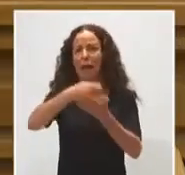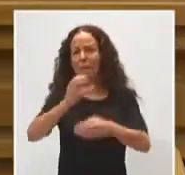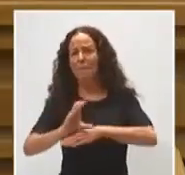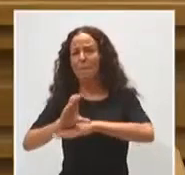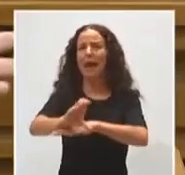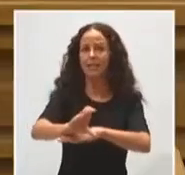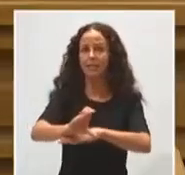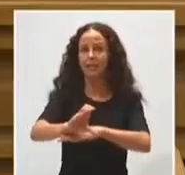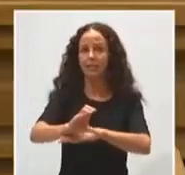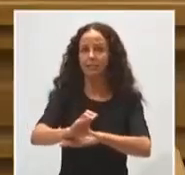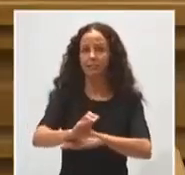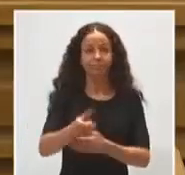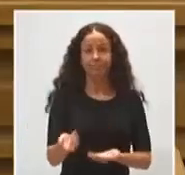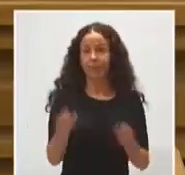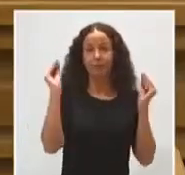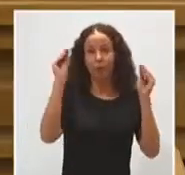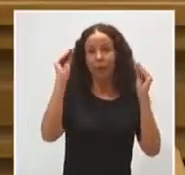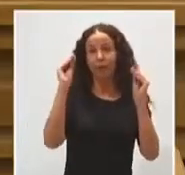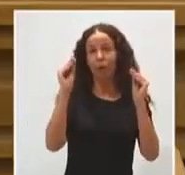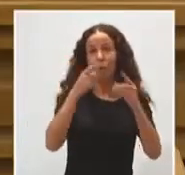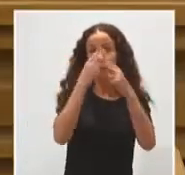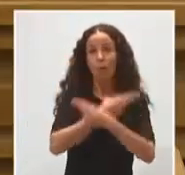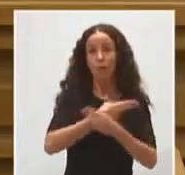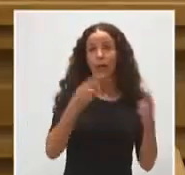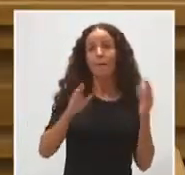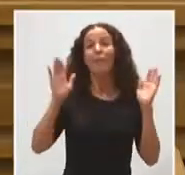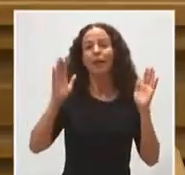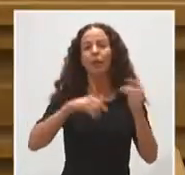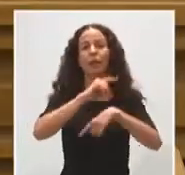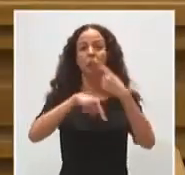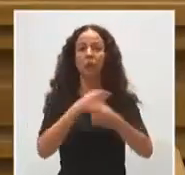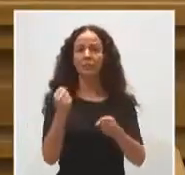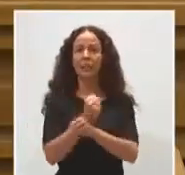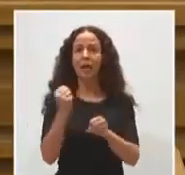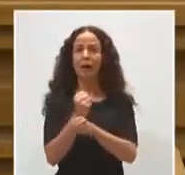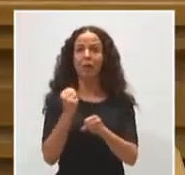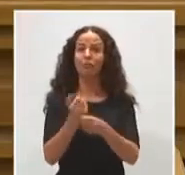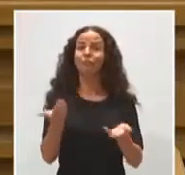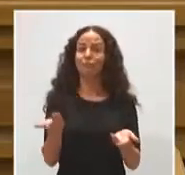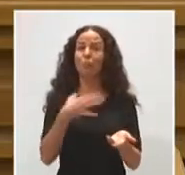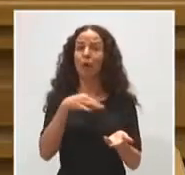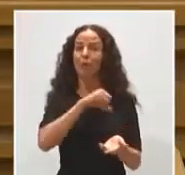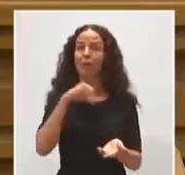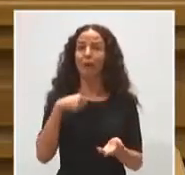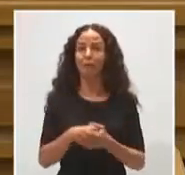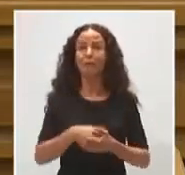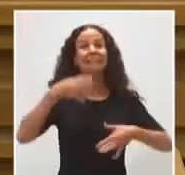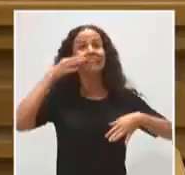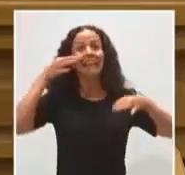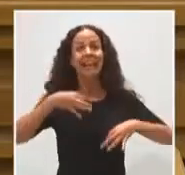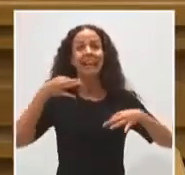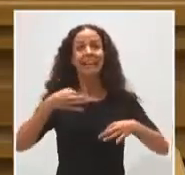que la formación suele ser pública y sin embargo el trabajo está en el mercado la realidad es que